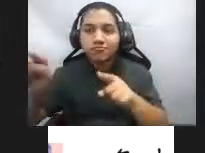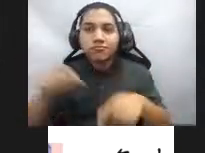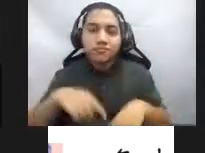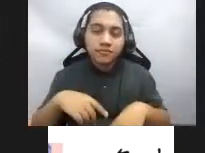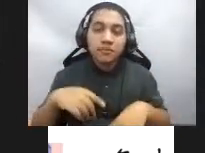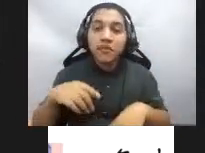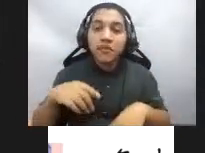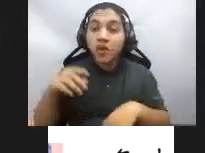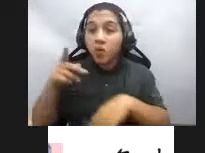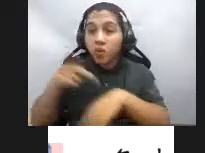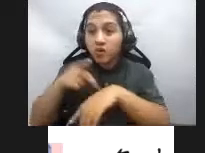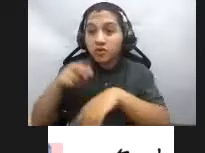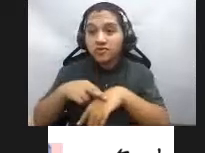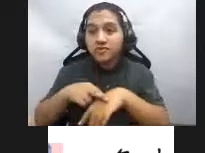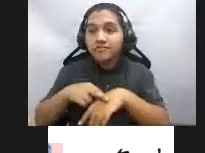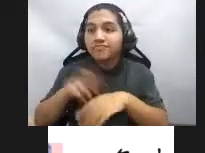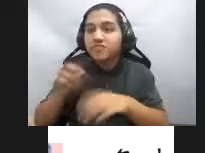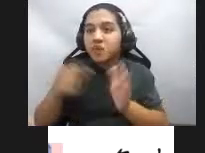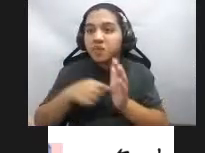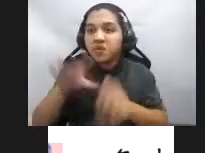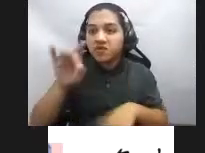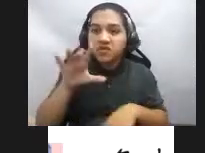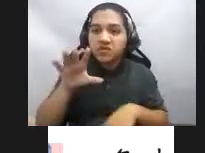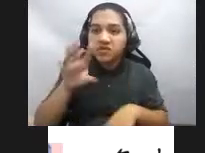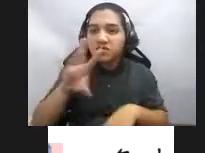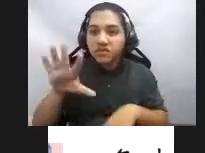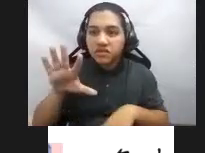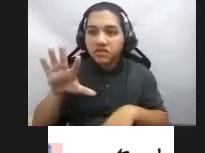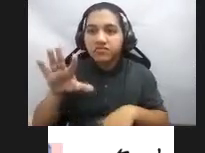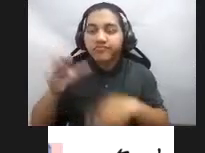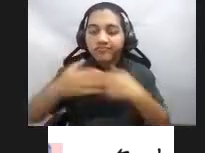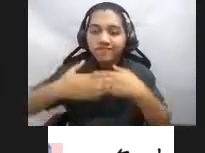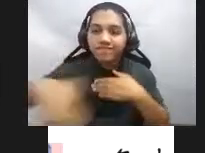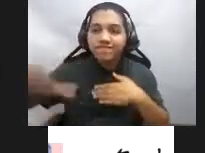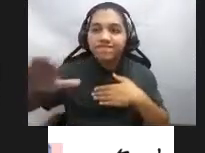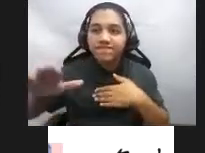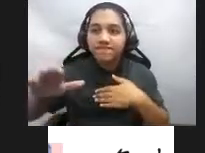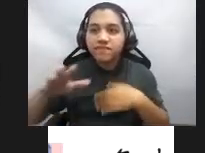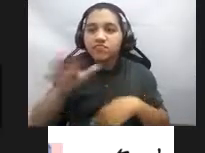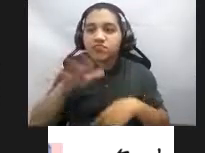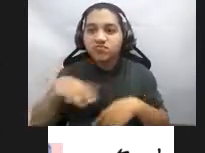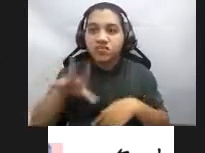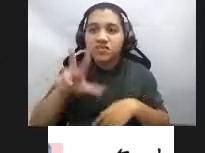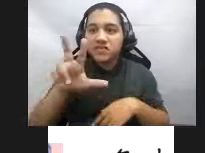de 1865, llegaron aproximadamente